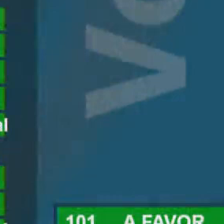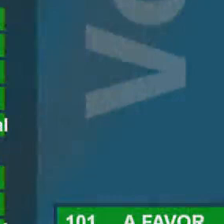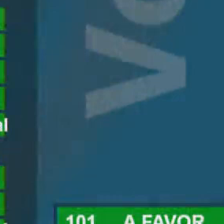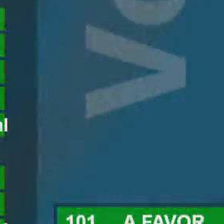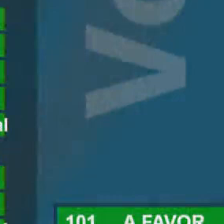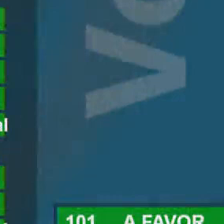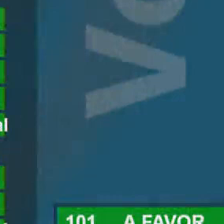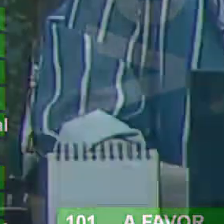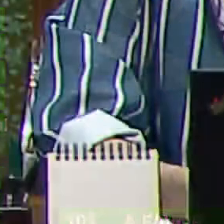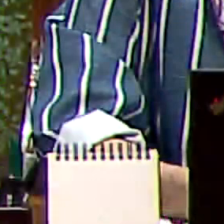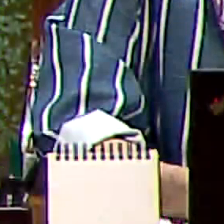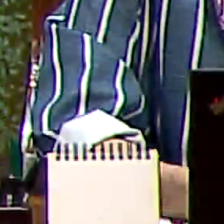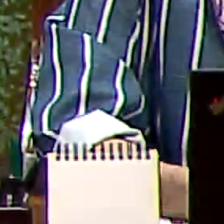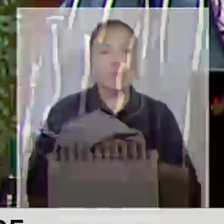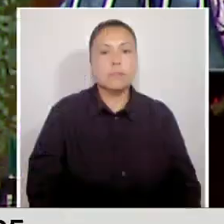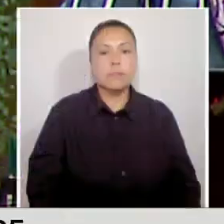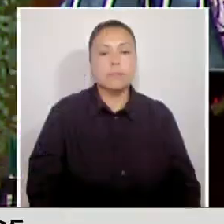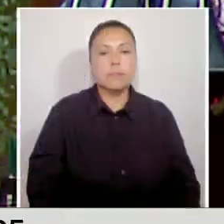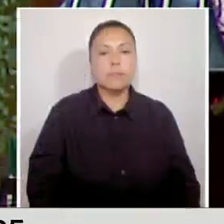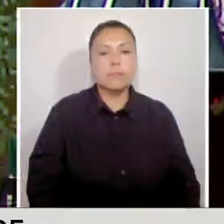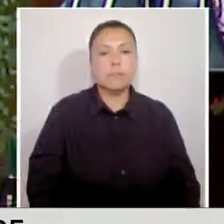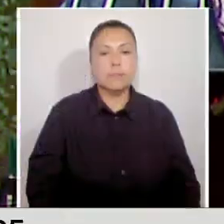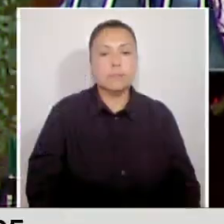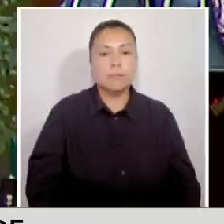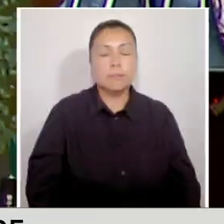tres abstenciones